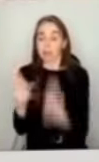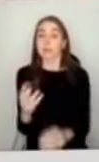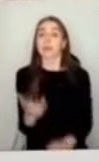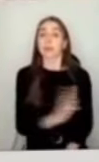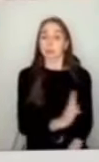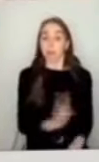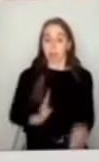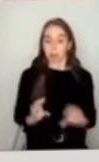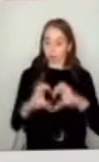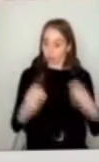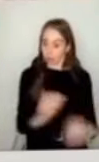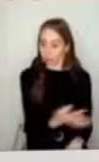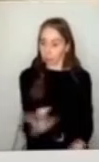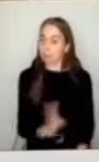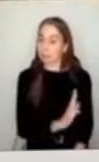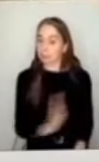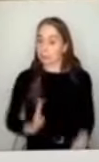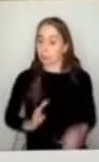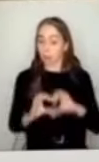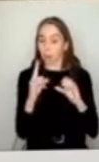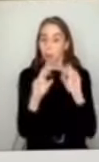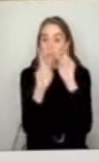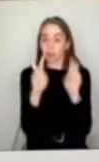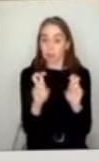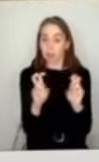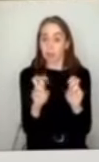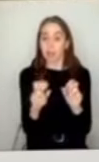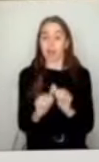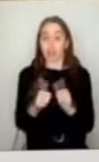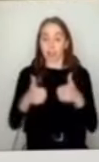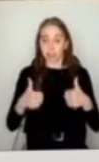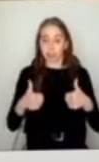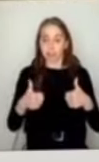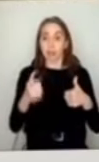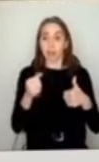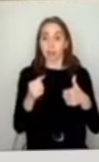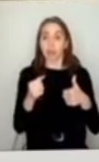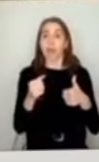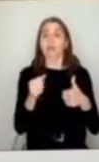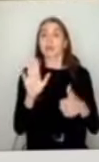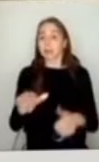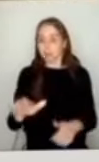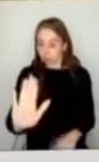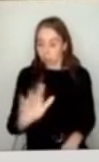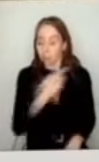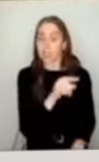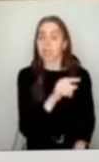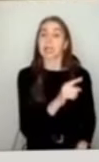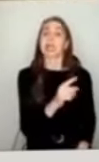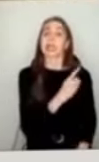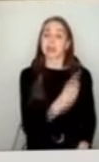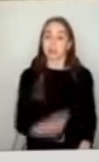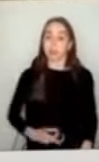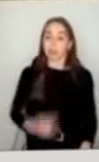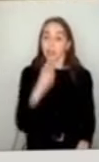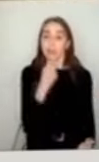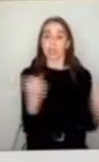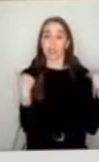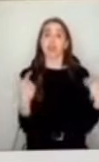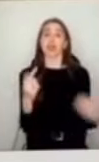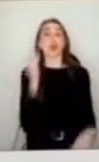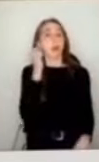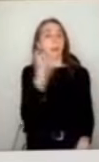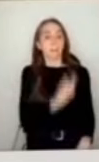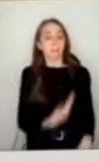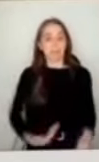Honorable Cámara, una cosa son las facultades de la mesa de salvaguardar. Como su señoría ha citado las facultades de la mesa y de la presidenta y las